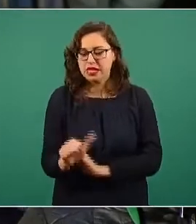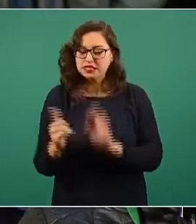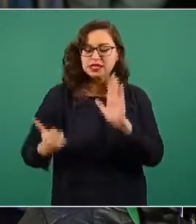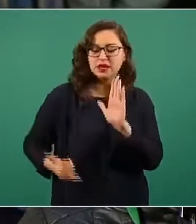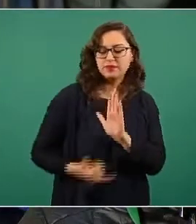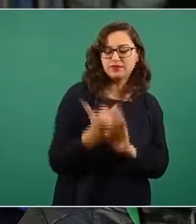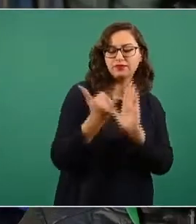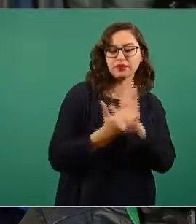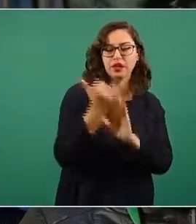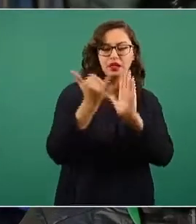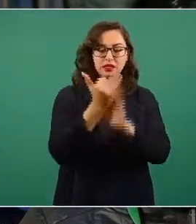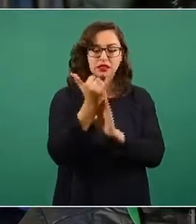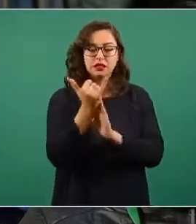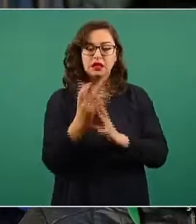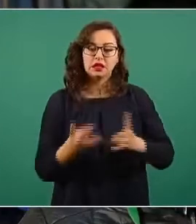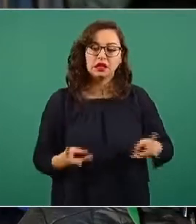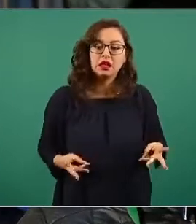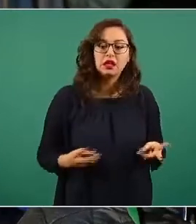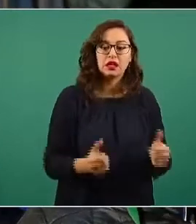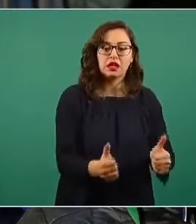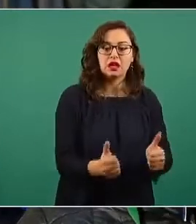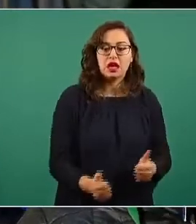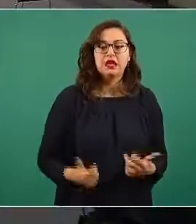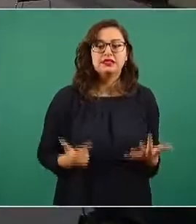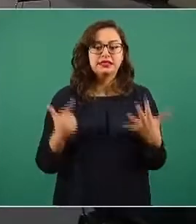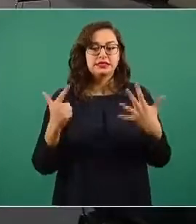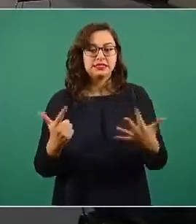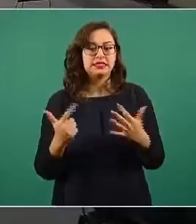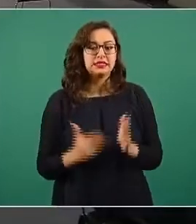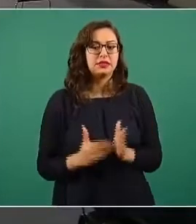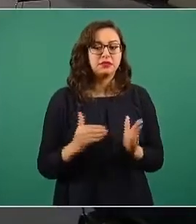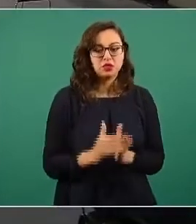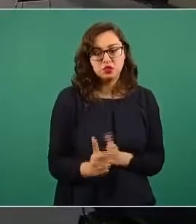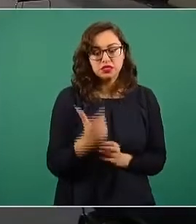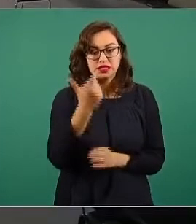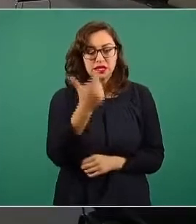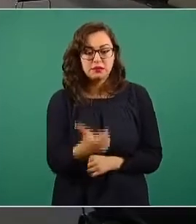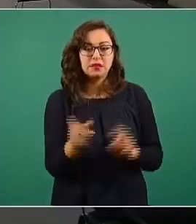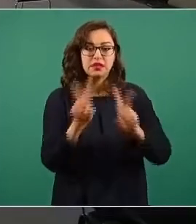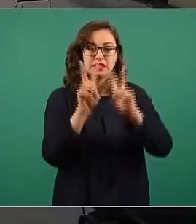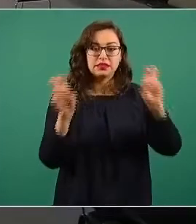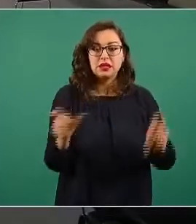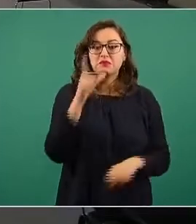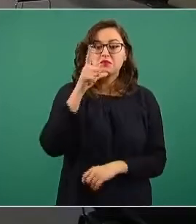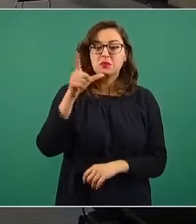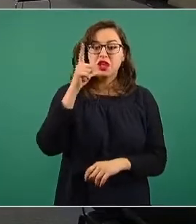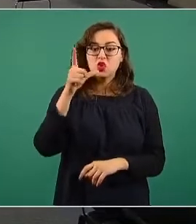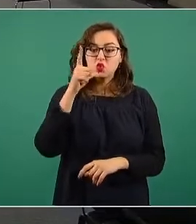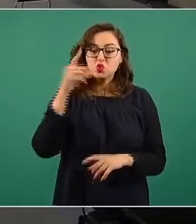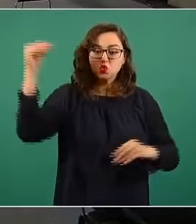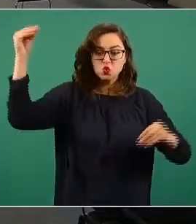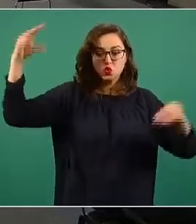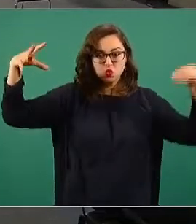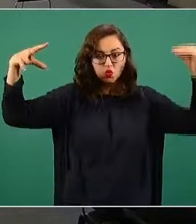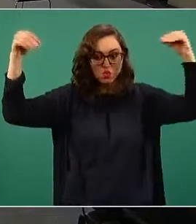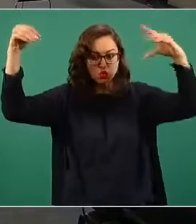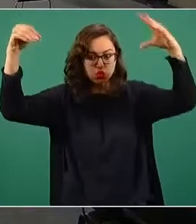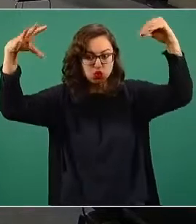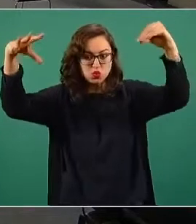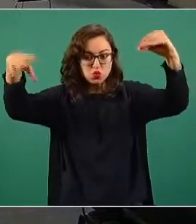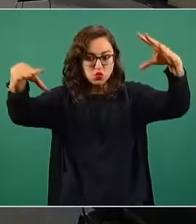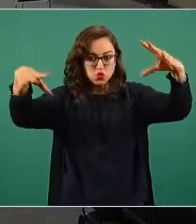tuvo un costo de más de 7 millones de pesos en materia de alumbrado público en una de las zonas más conflictivas de